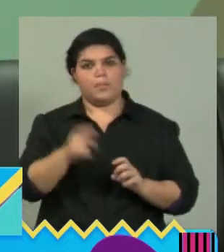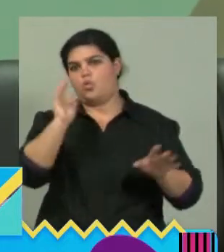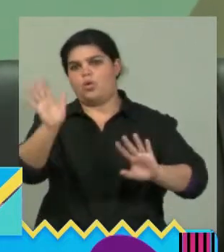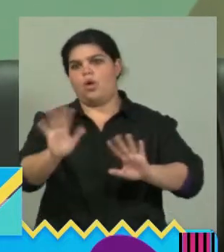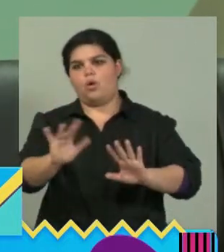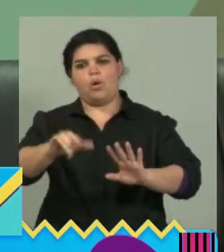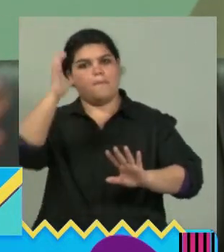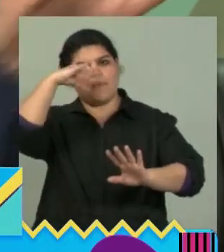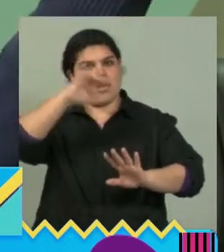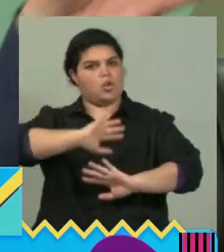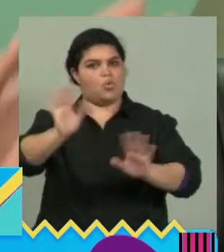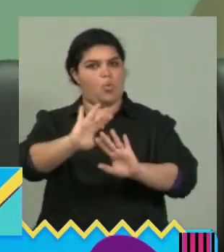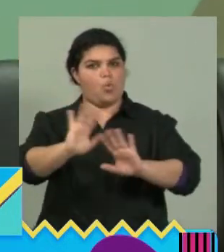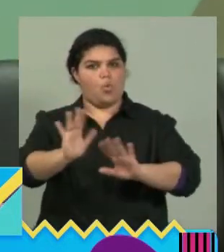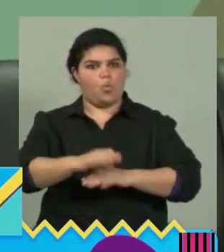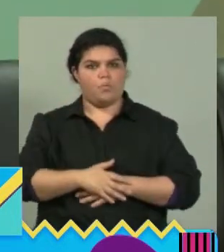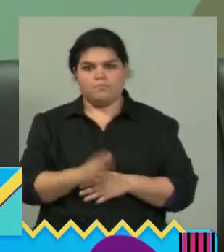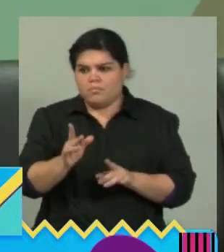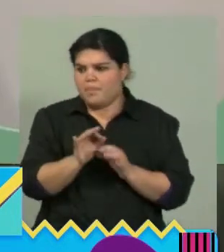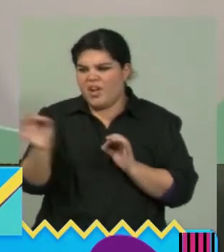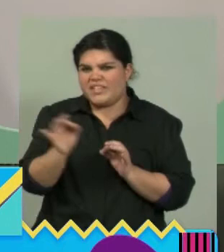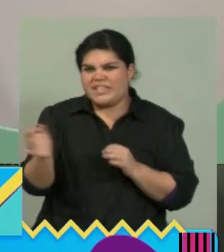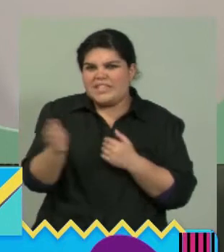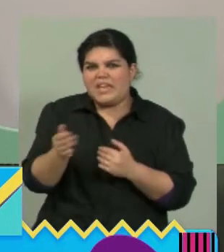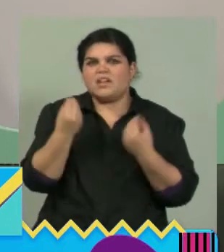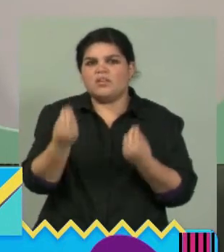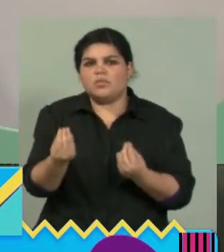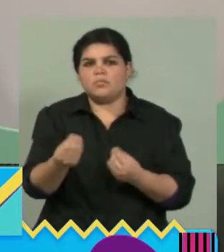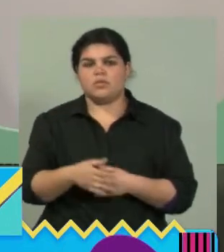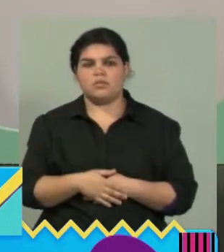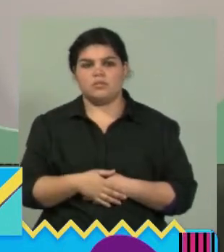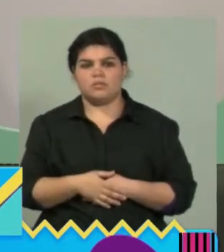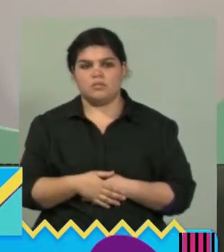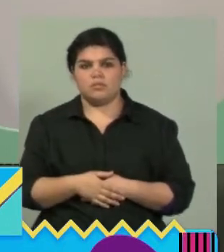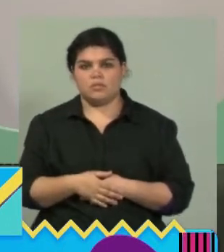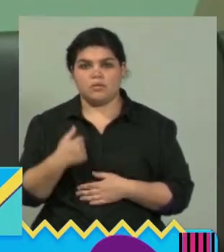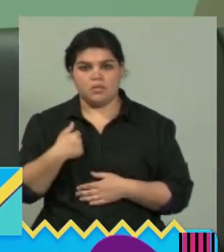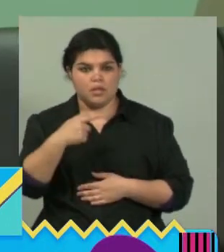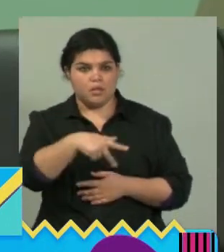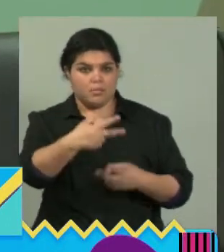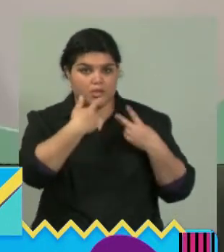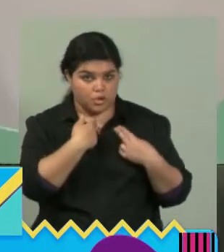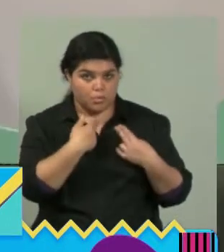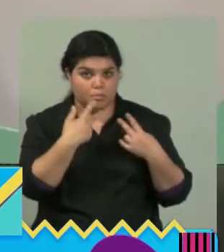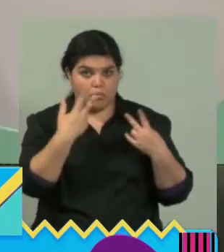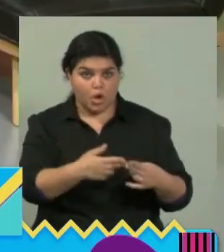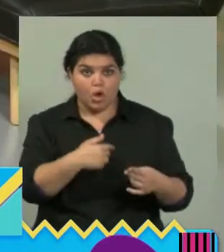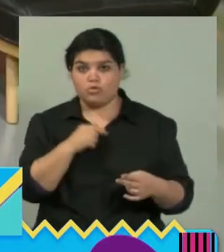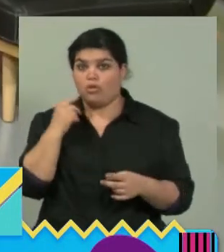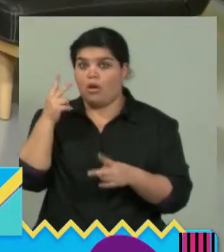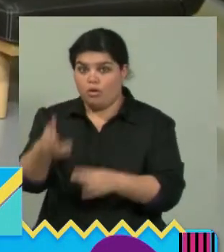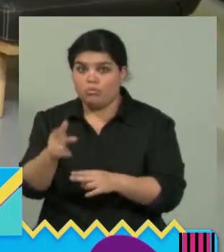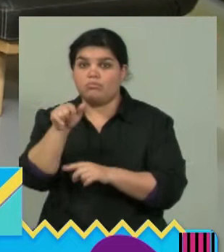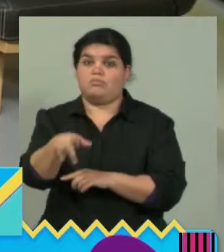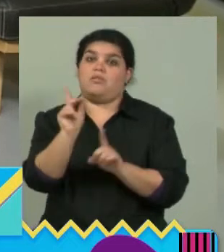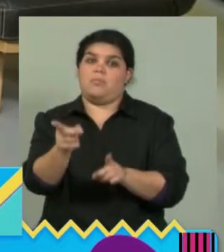de la actividad minera, por más que esté ahí a pocos kilómetros. O sea, Raúl, aprovechando que usted me interrumpió, yo lo interrumpo a usted ahora. Perdón. Cortito, así no vamos